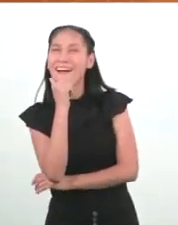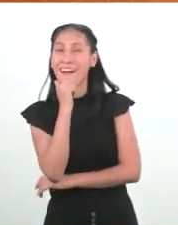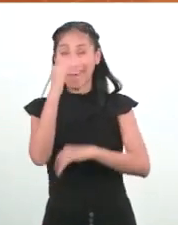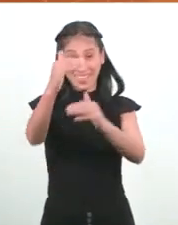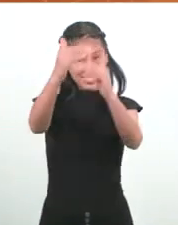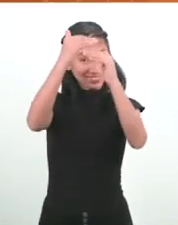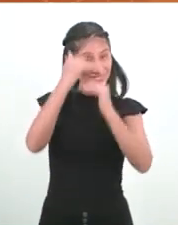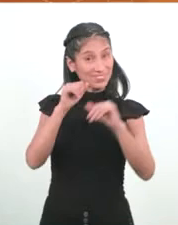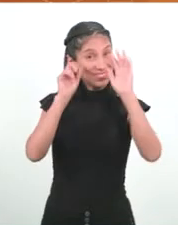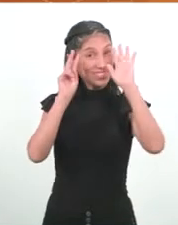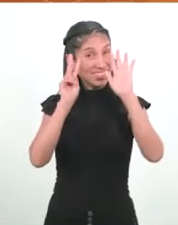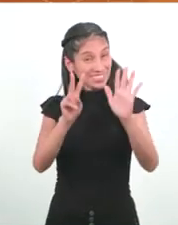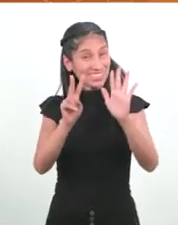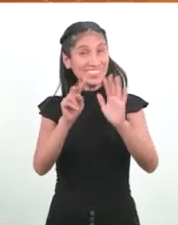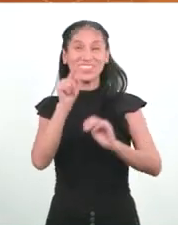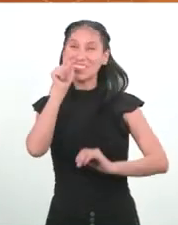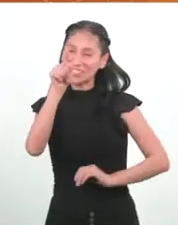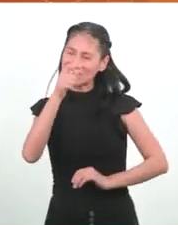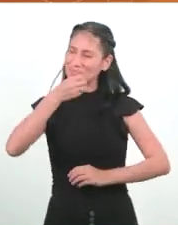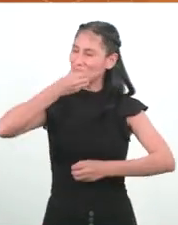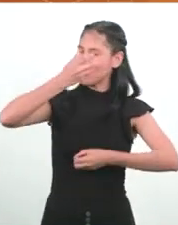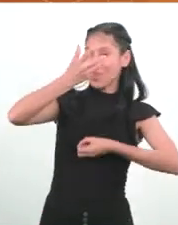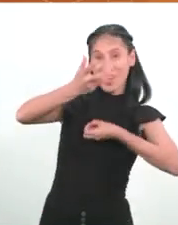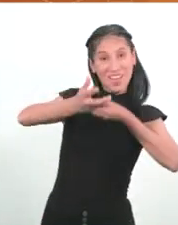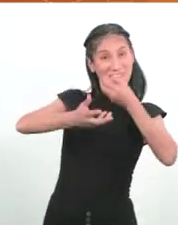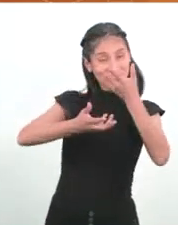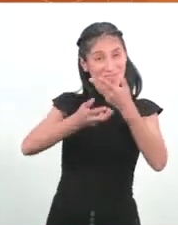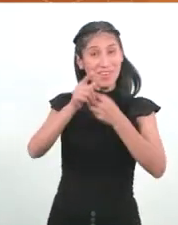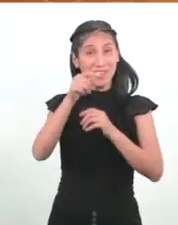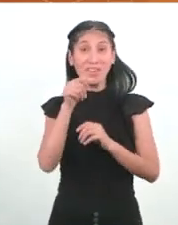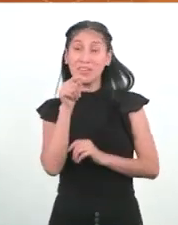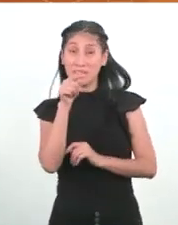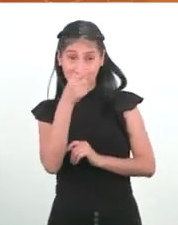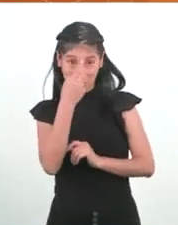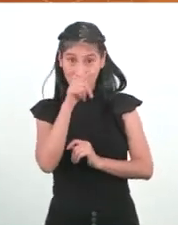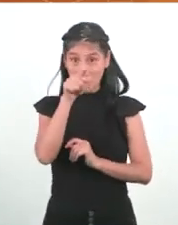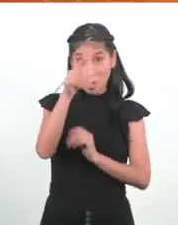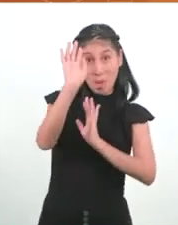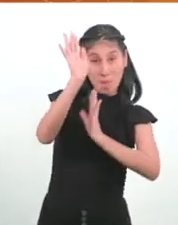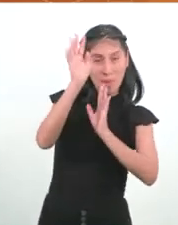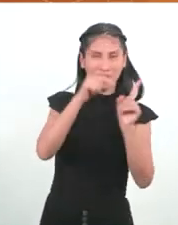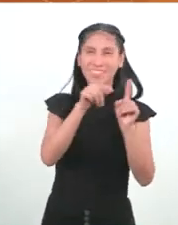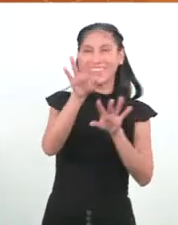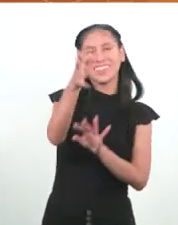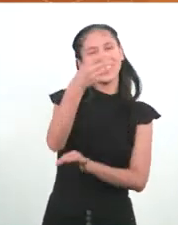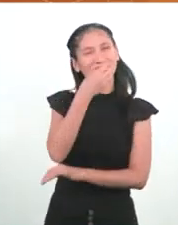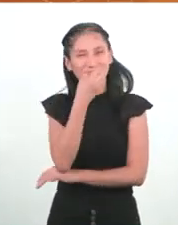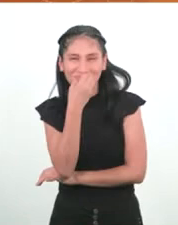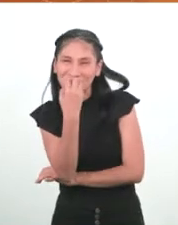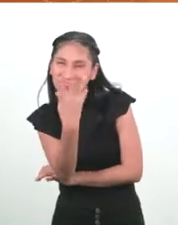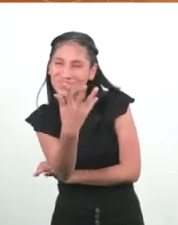7. Entrega un poco de tu cariño a la expositora o expositor y valora el mensaje escuchado.